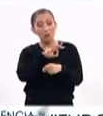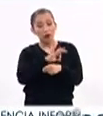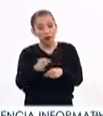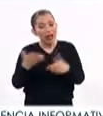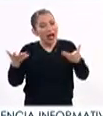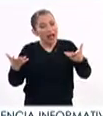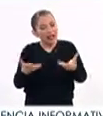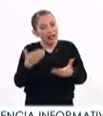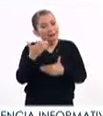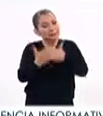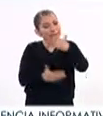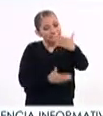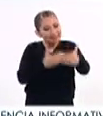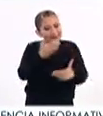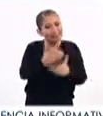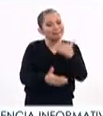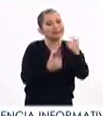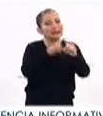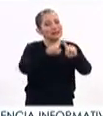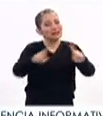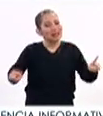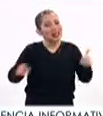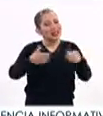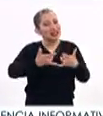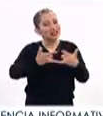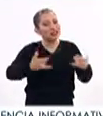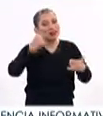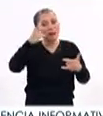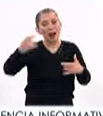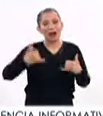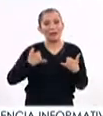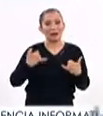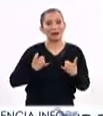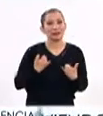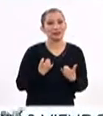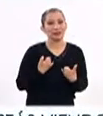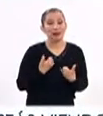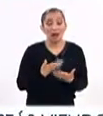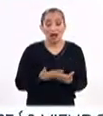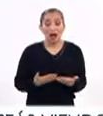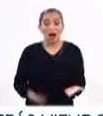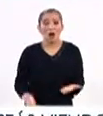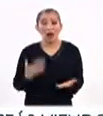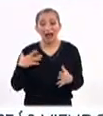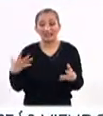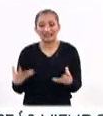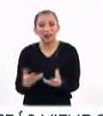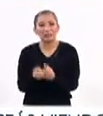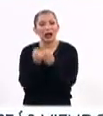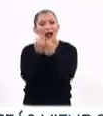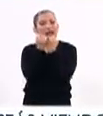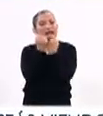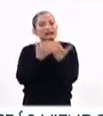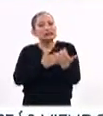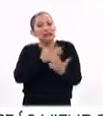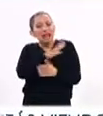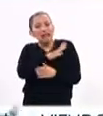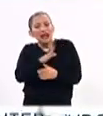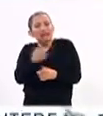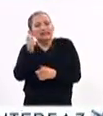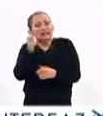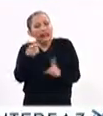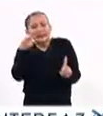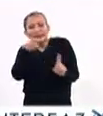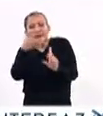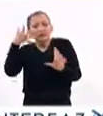puede construir un camino distinto para los jóvenes, Hoy, recuperar el sentido general